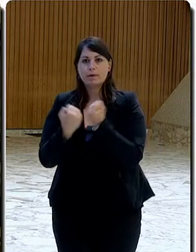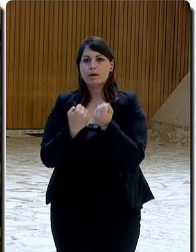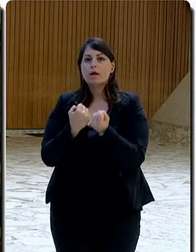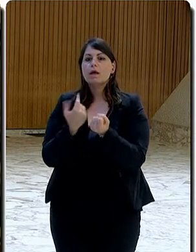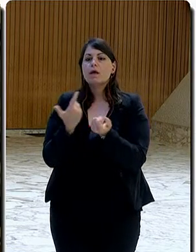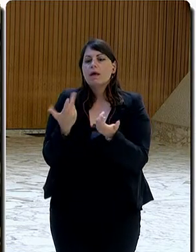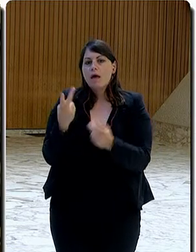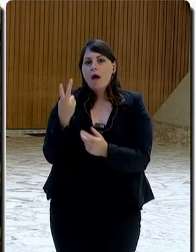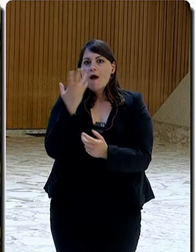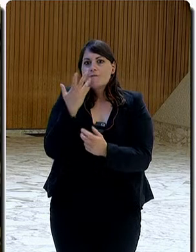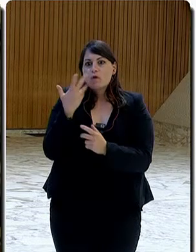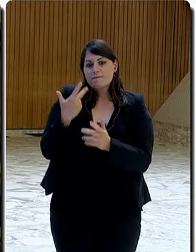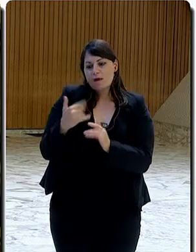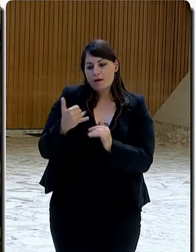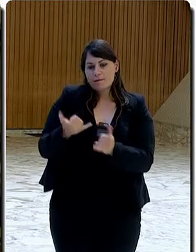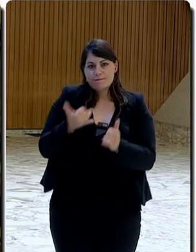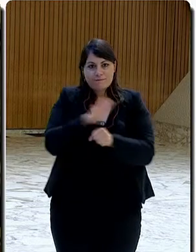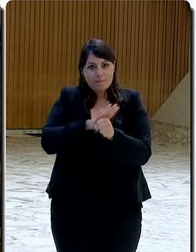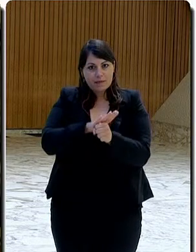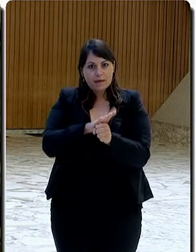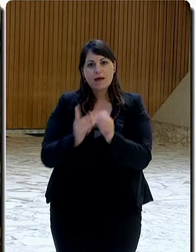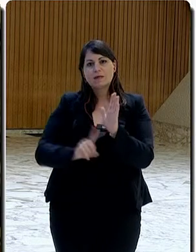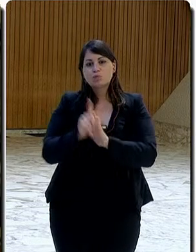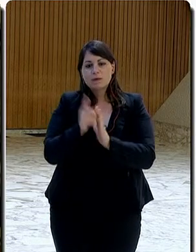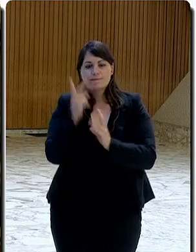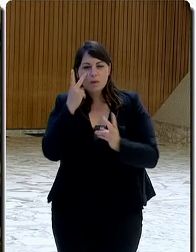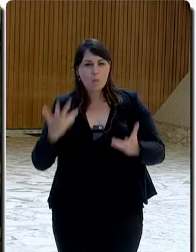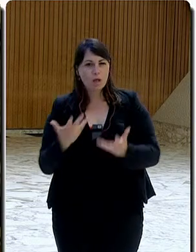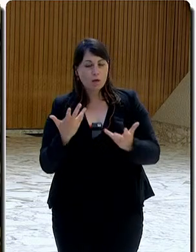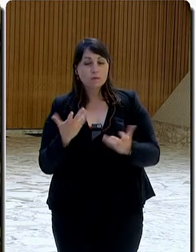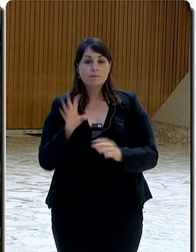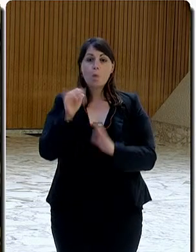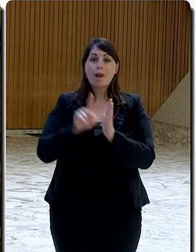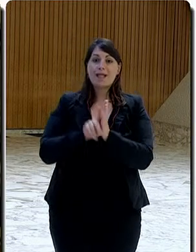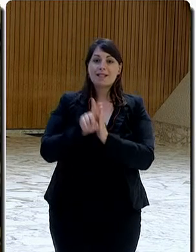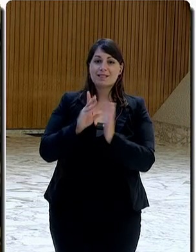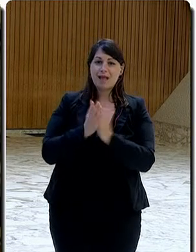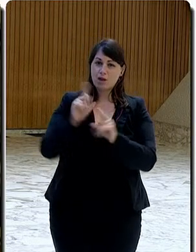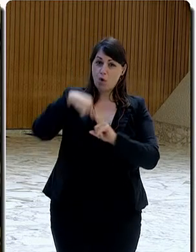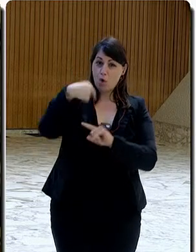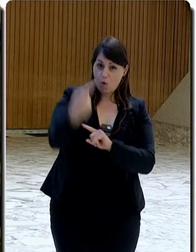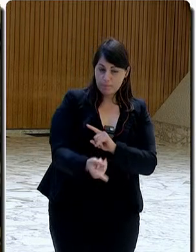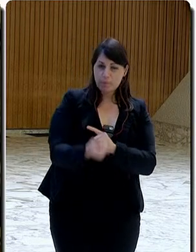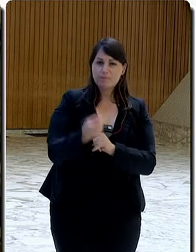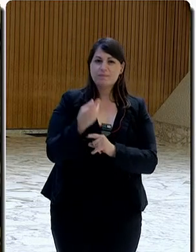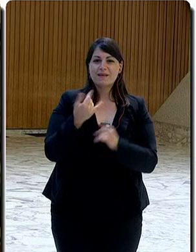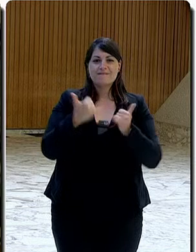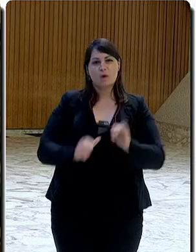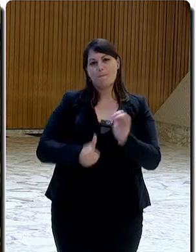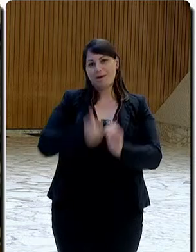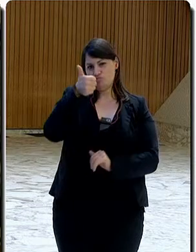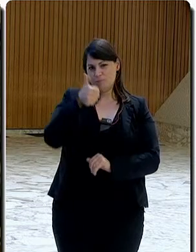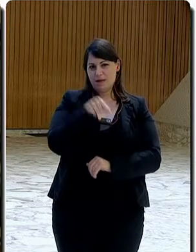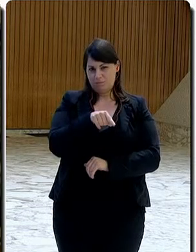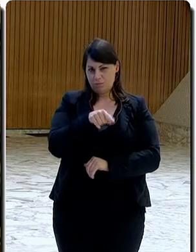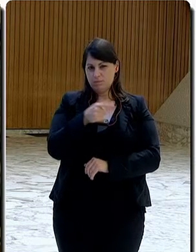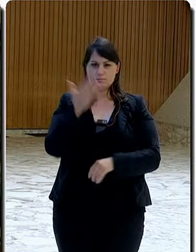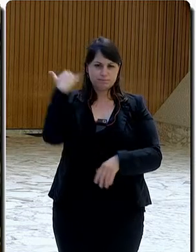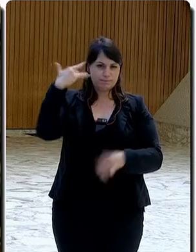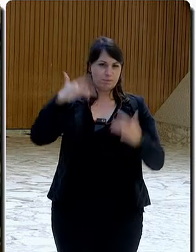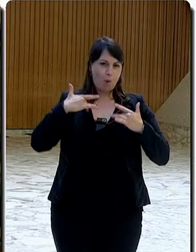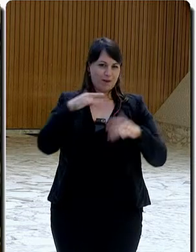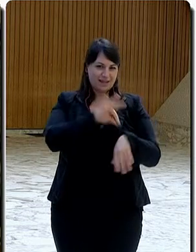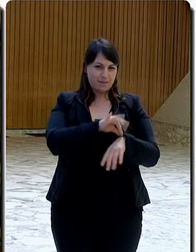Después de 40 años, su hijo mayor, el que había sido curado de la enfermedad, sintió un deseo de conocer la